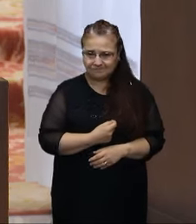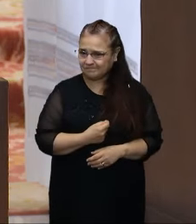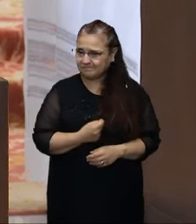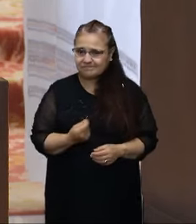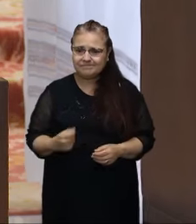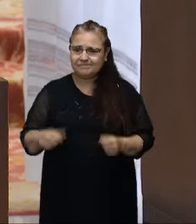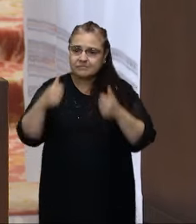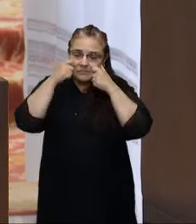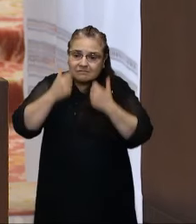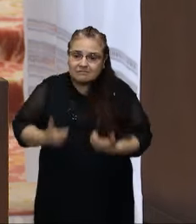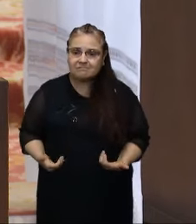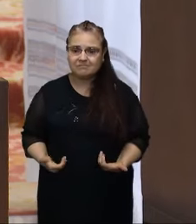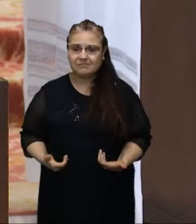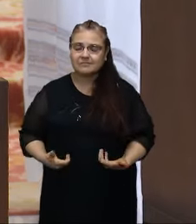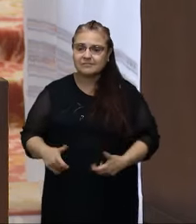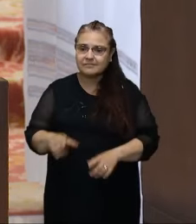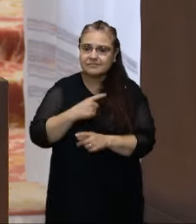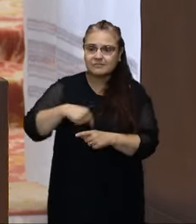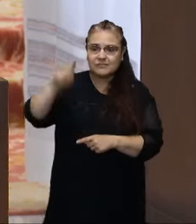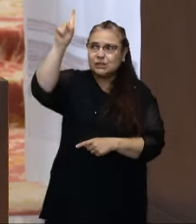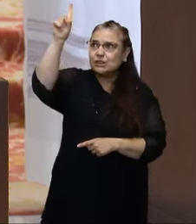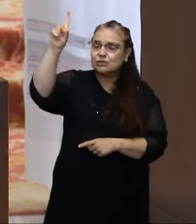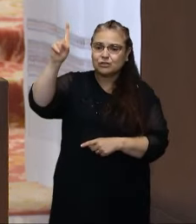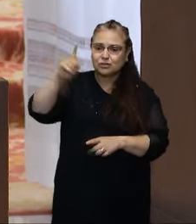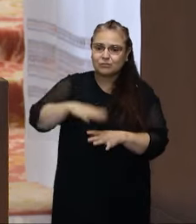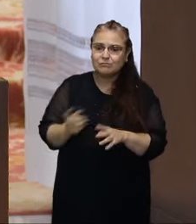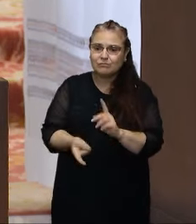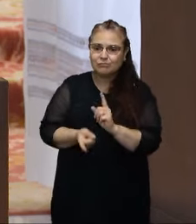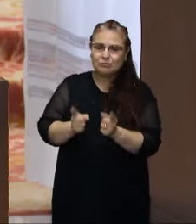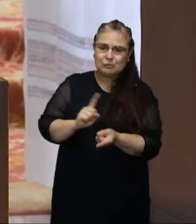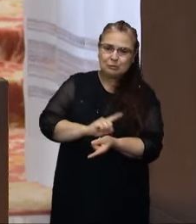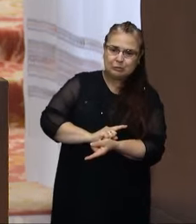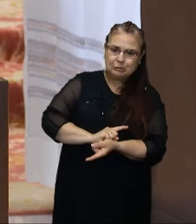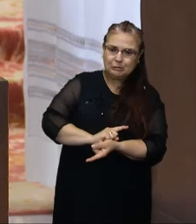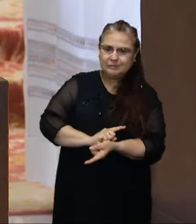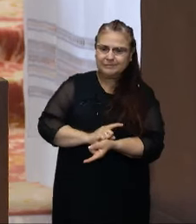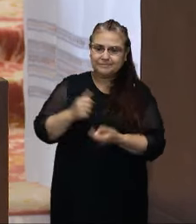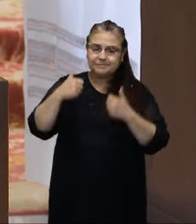humano hacia Dios para volverlo hacia sus criaturas.